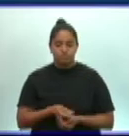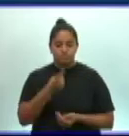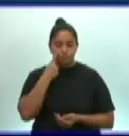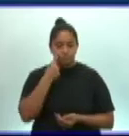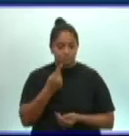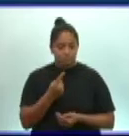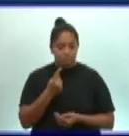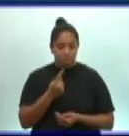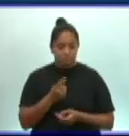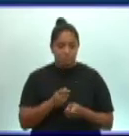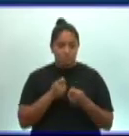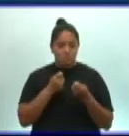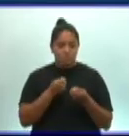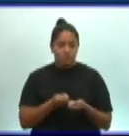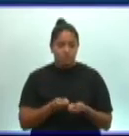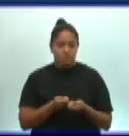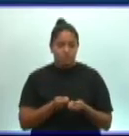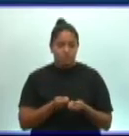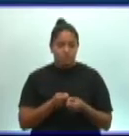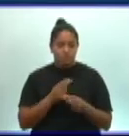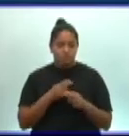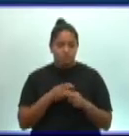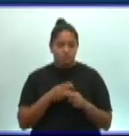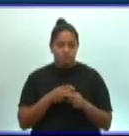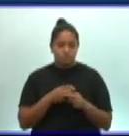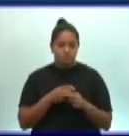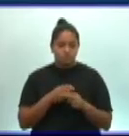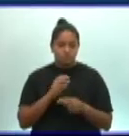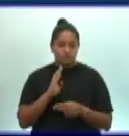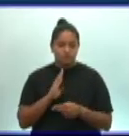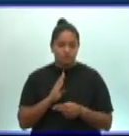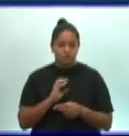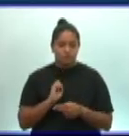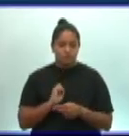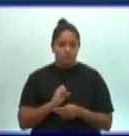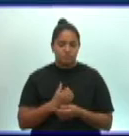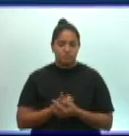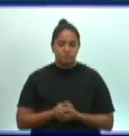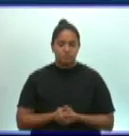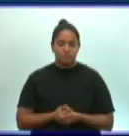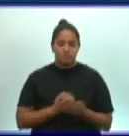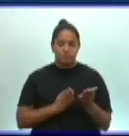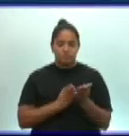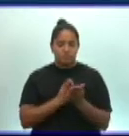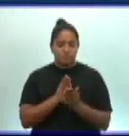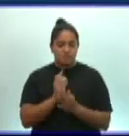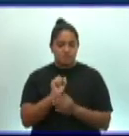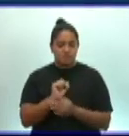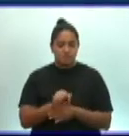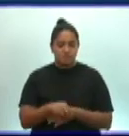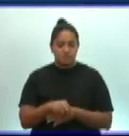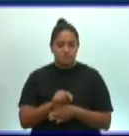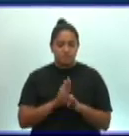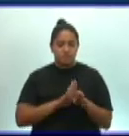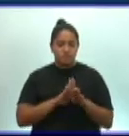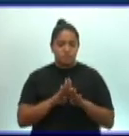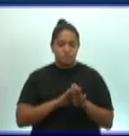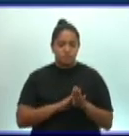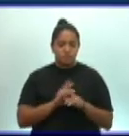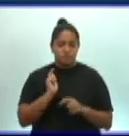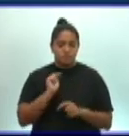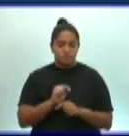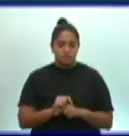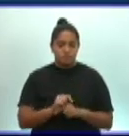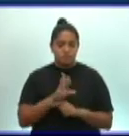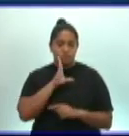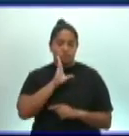surge una fuerza llamada fuerza centrípeta, dirigida, o sea, llamada de esta forma porque está dirigida hacia el centro del movimiento. En este caso en particular, que estamos